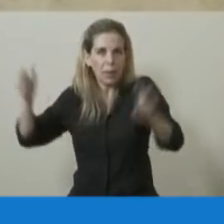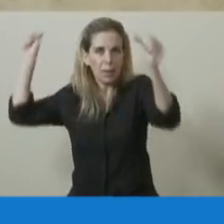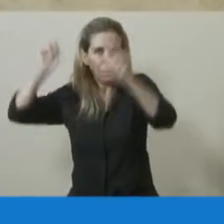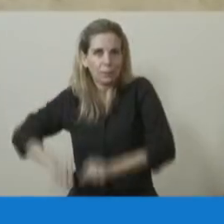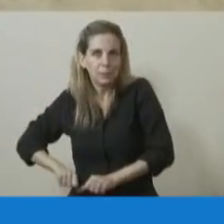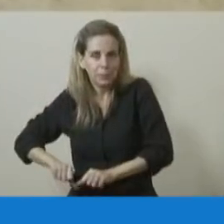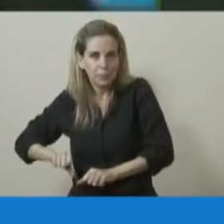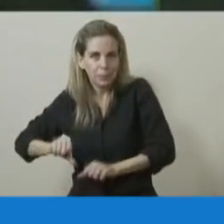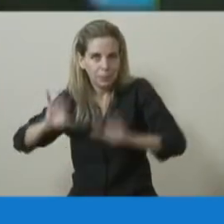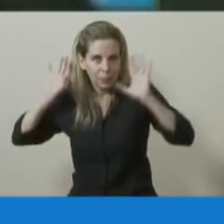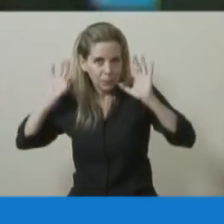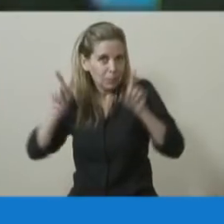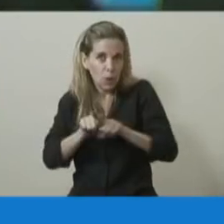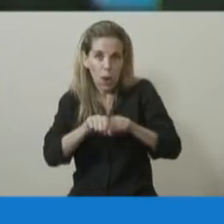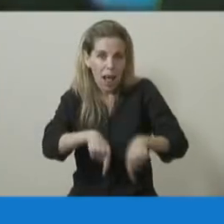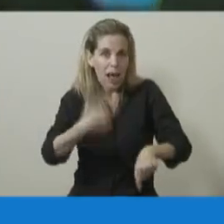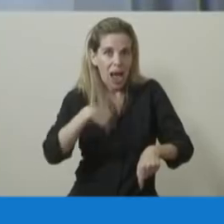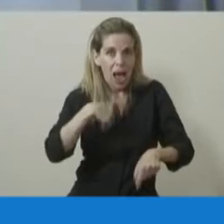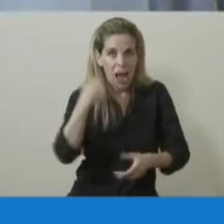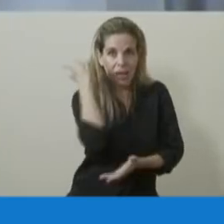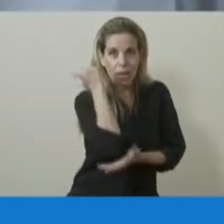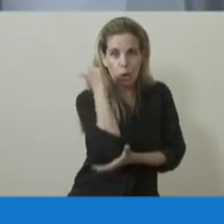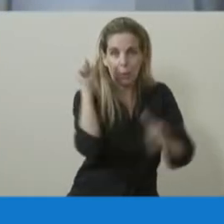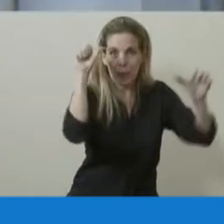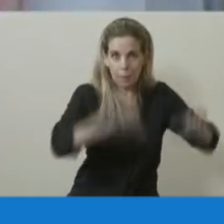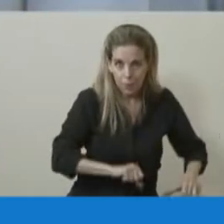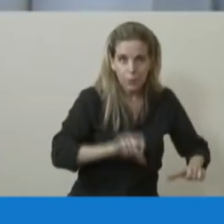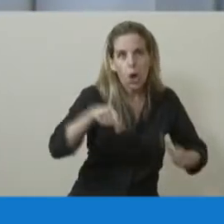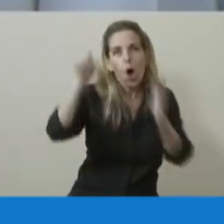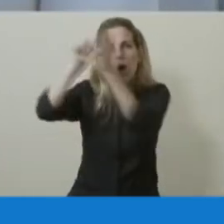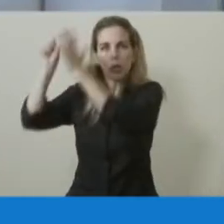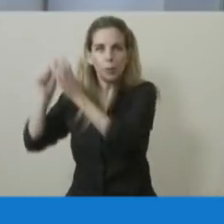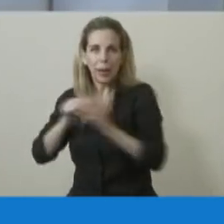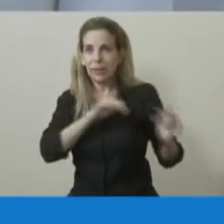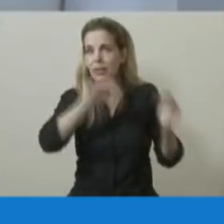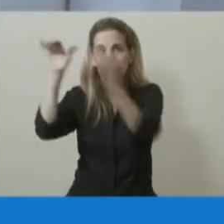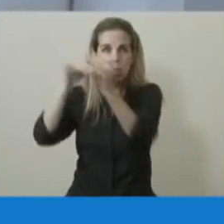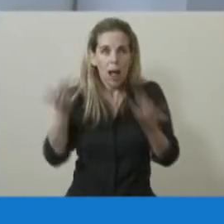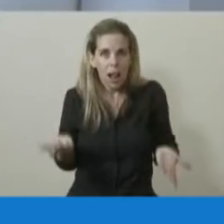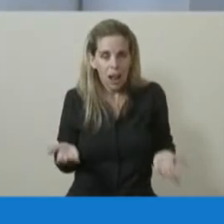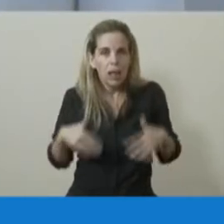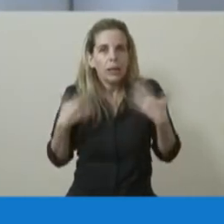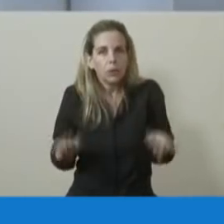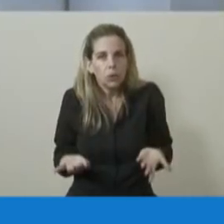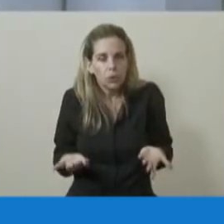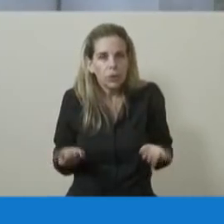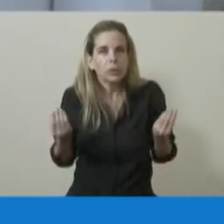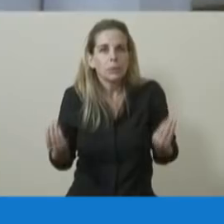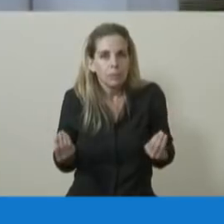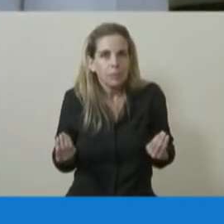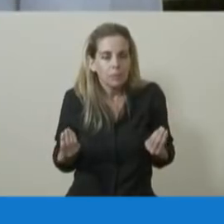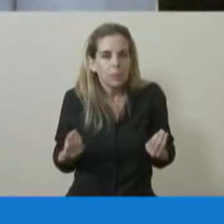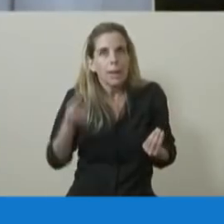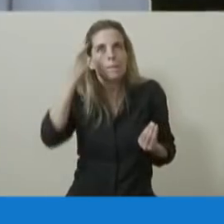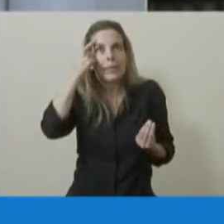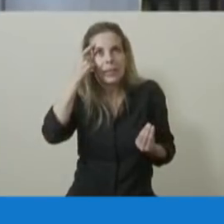grandes imperios económicos se desmoronaron. Y uno debe preguntarse entonces, esa economía